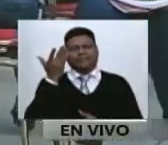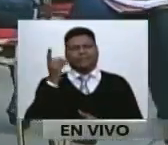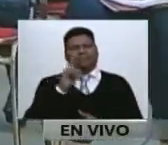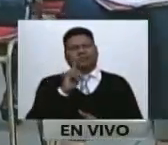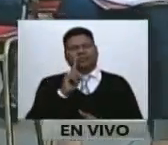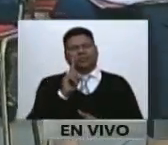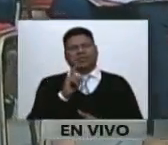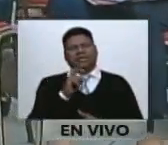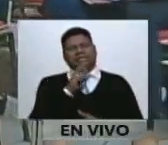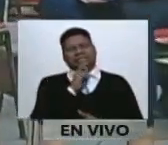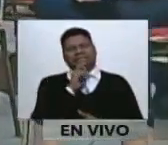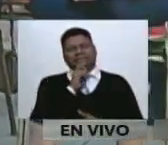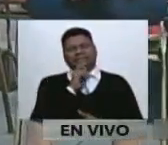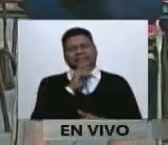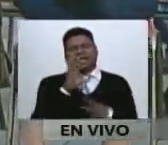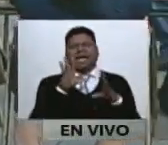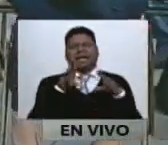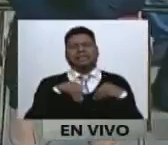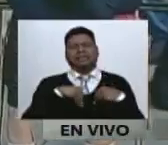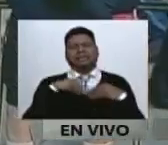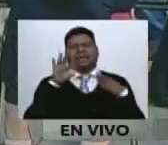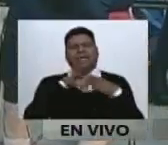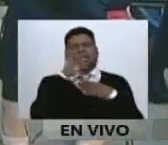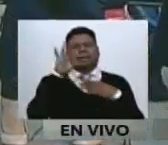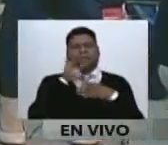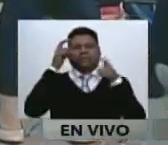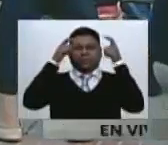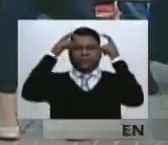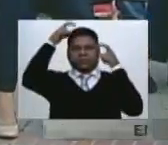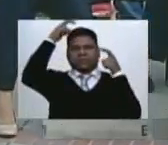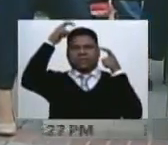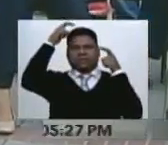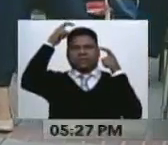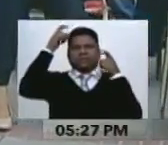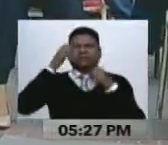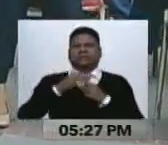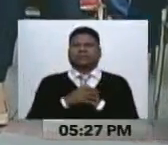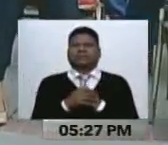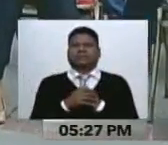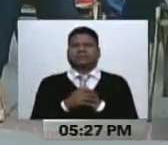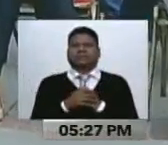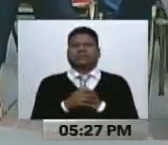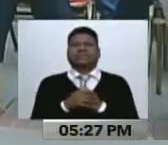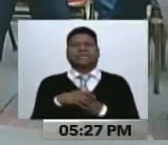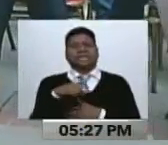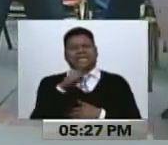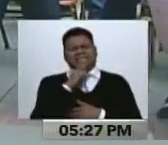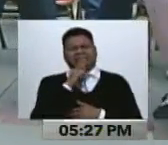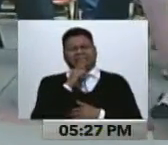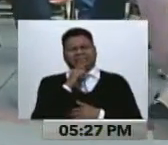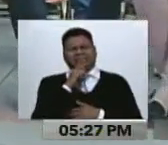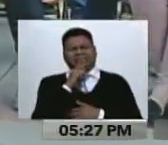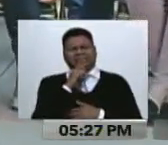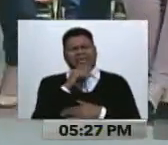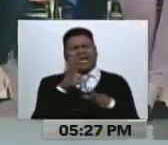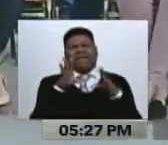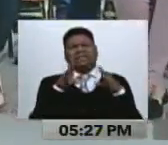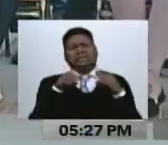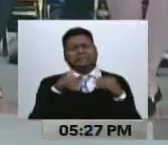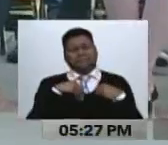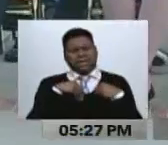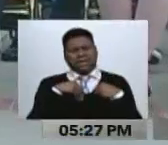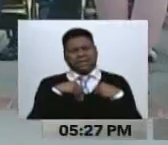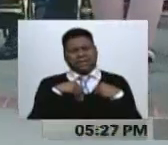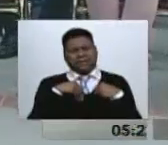asumir ese espíritu y porque sé que es muy difícil asumir este golpe que